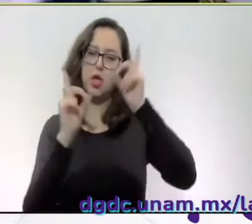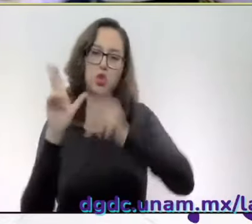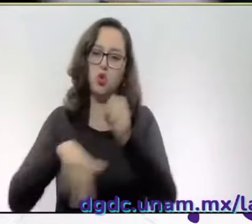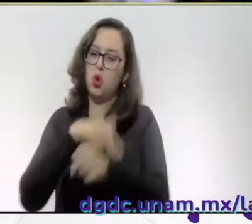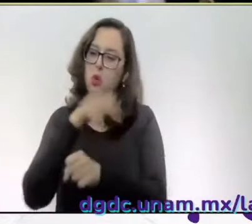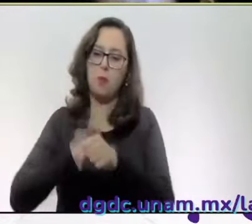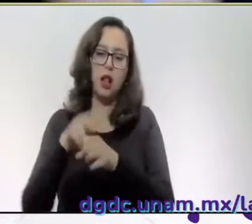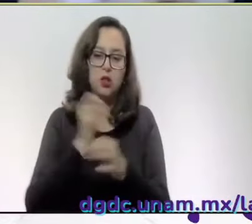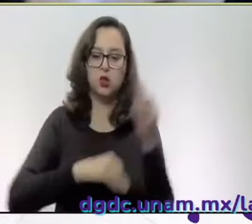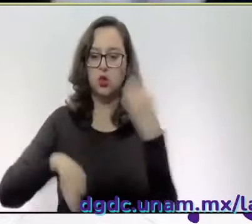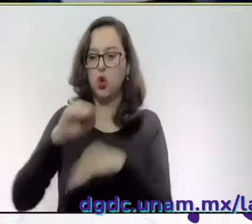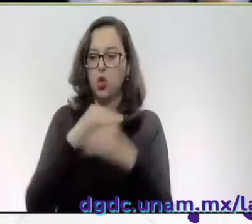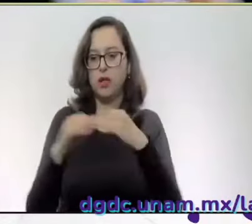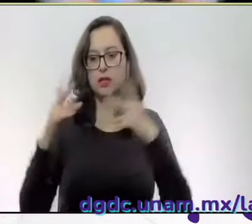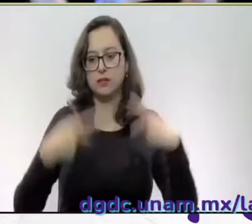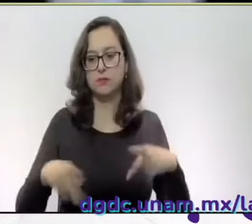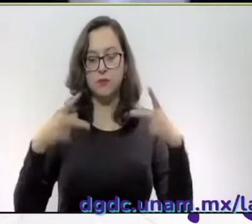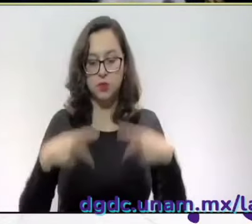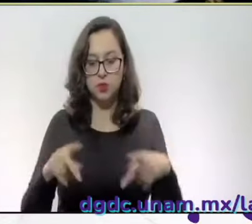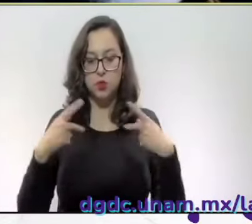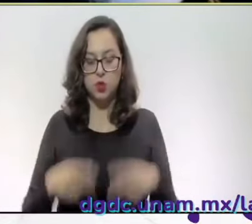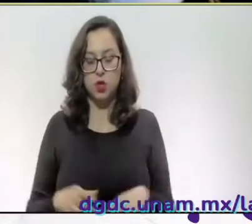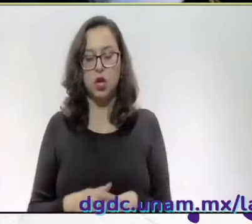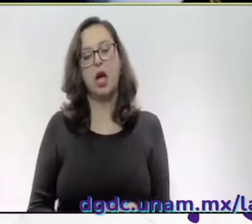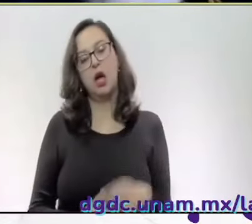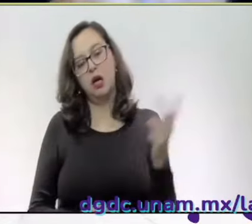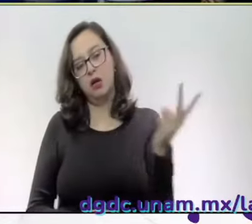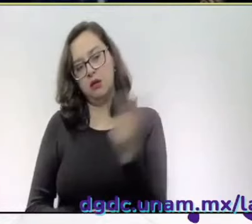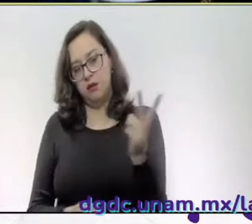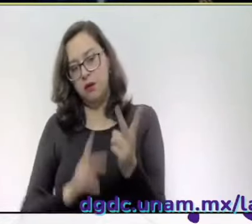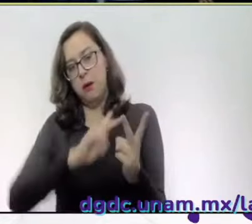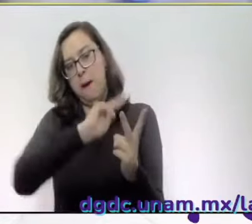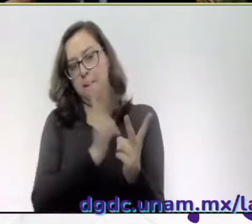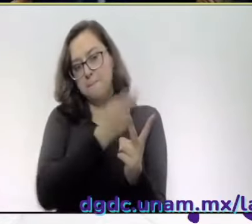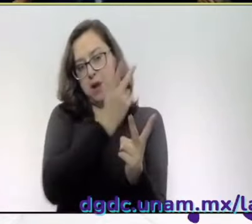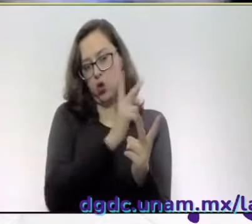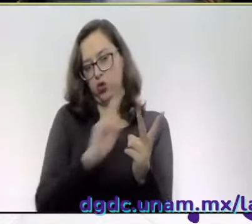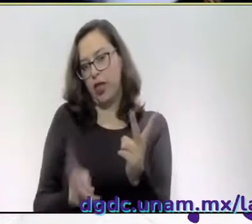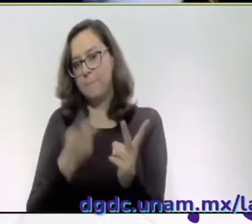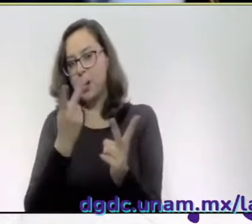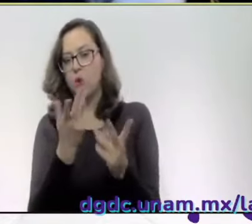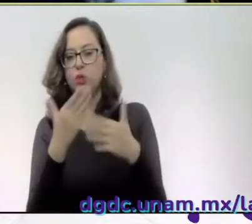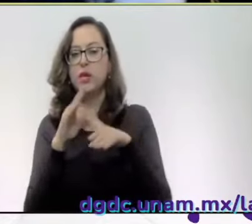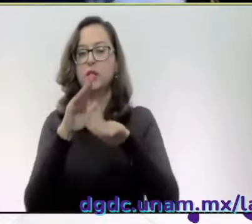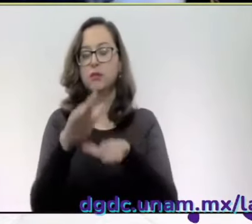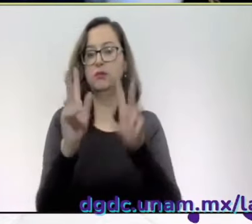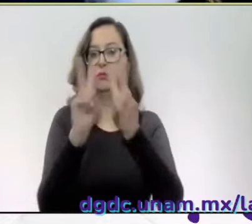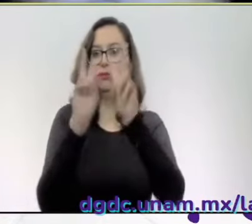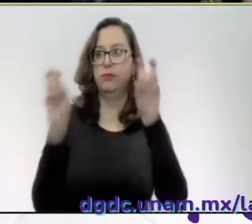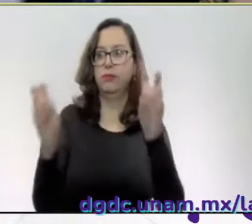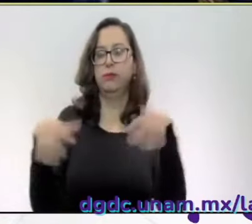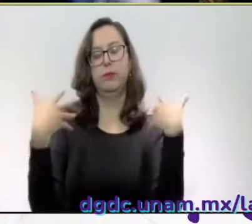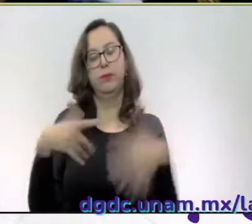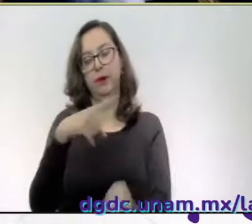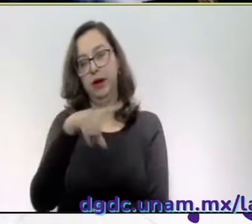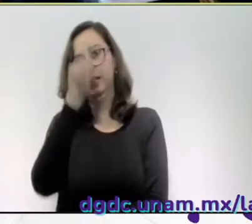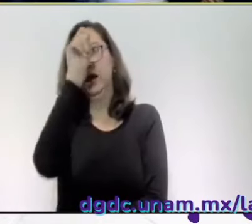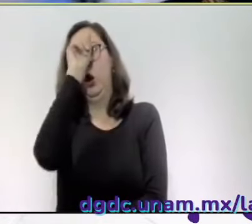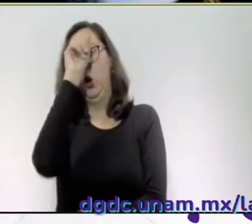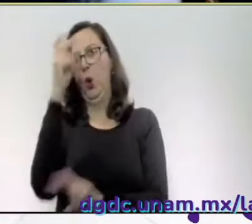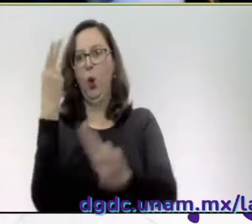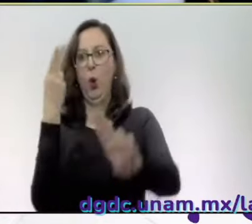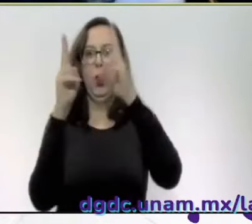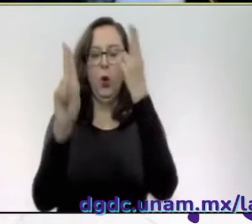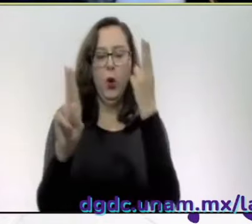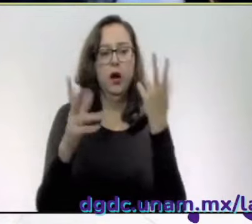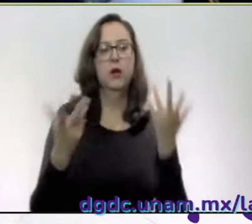quiero hacer es preguntarle a cada uno una pregunta que tiene que ver con estos grandes cuestionamientos del universo y pedirle al otro que